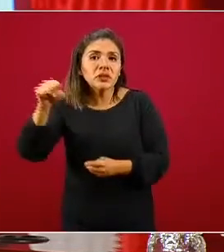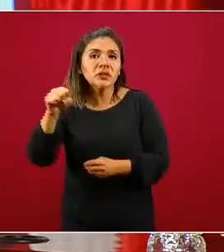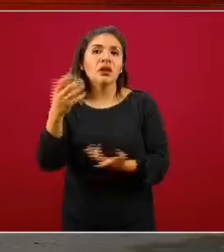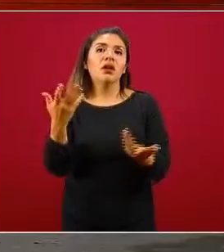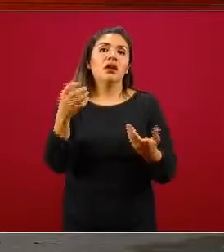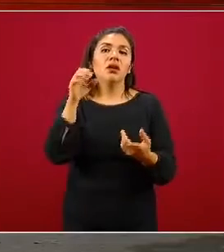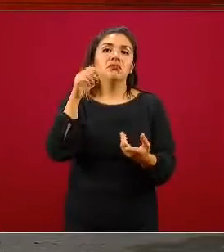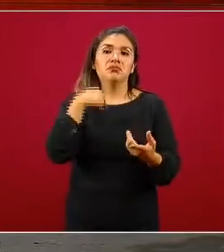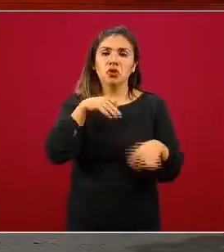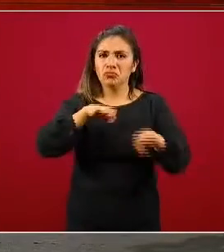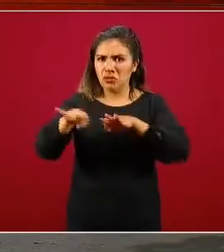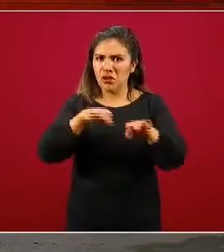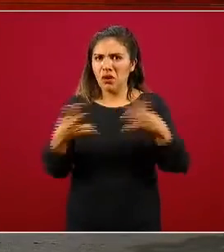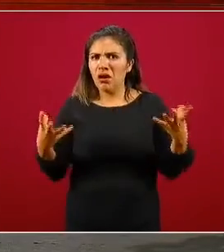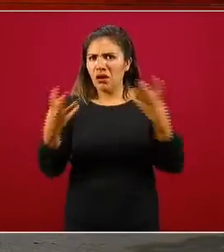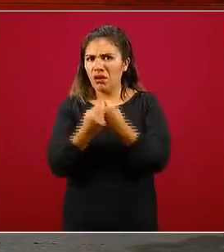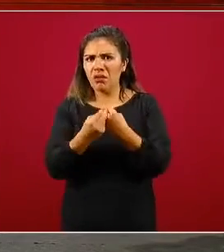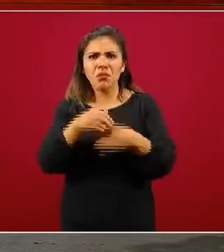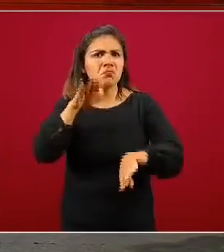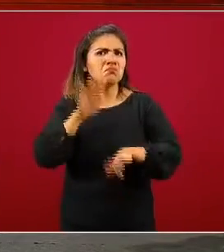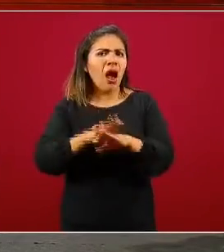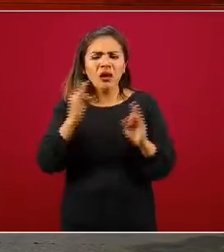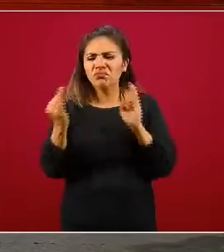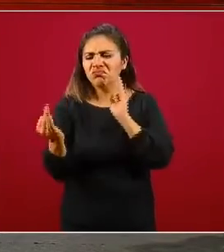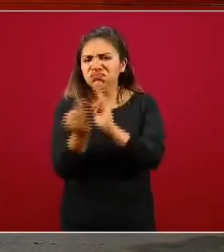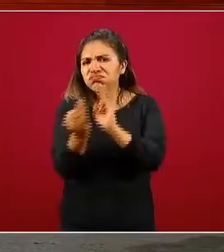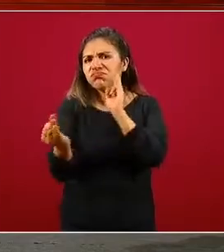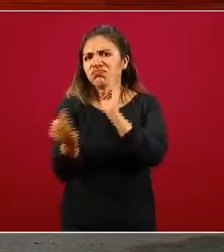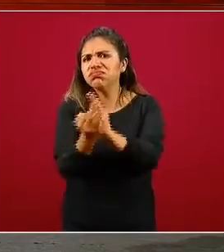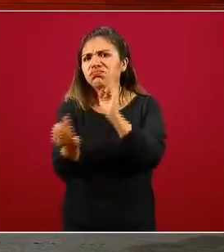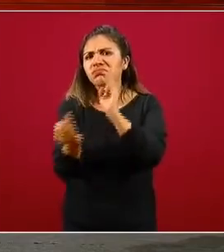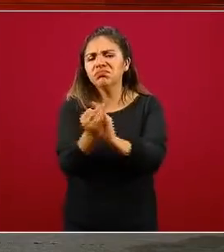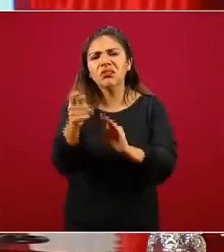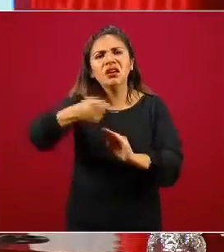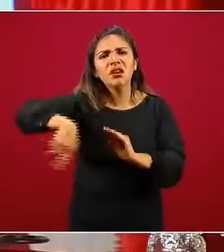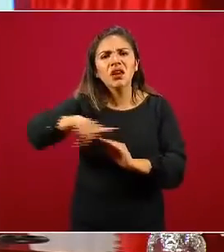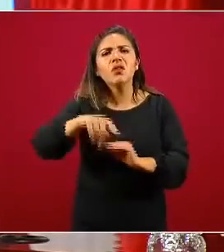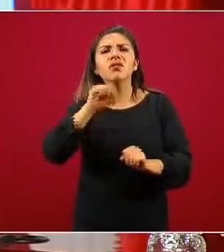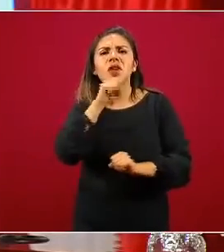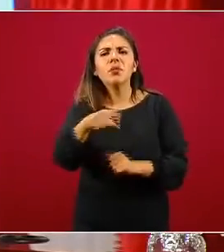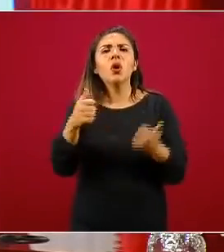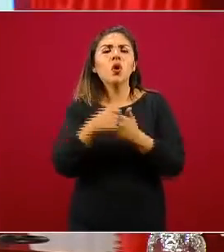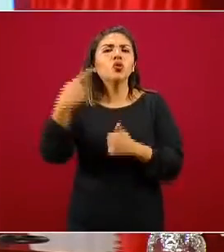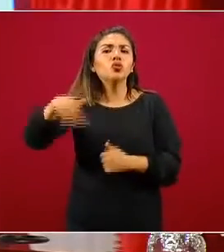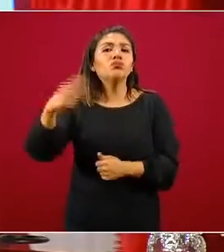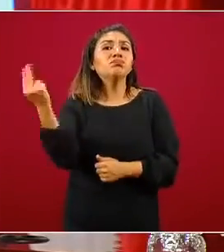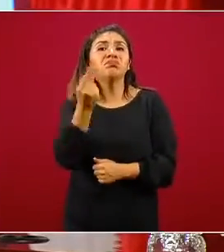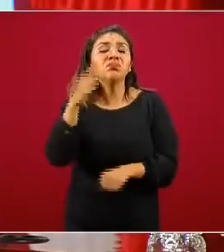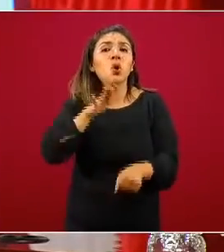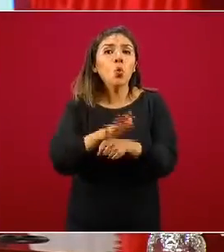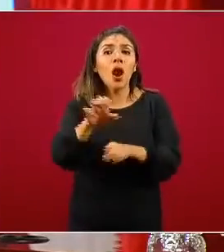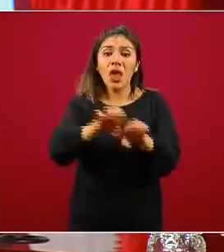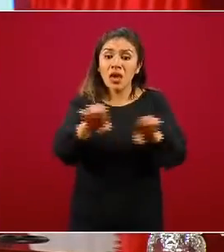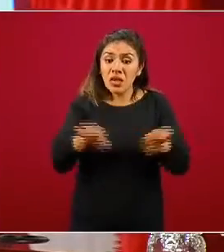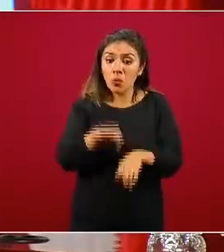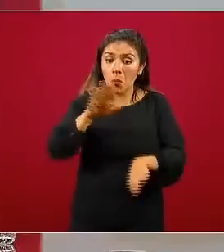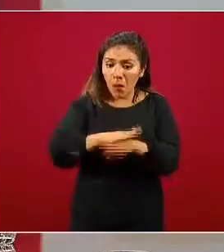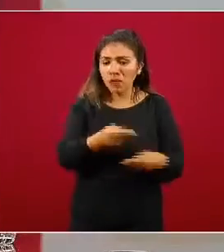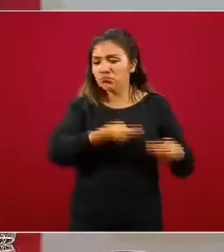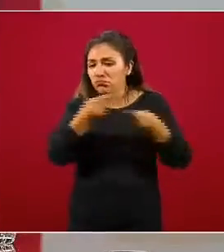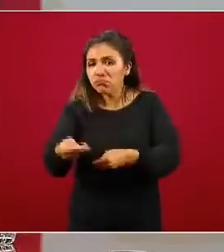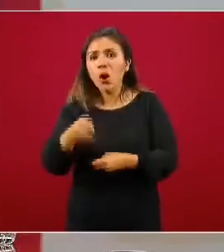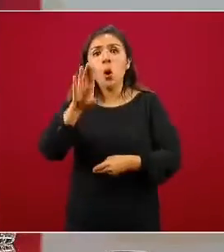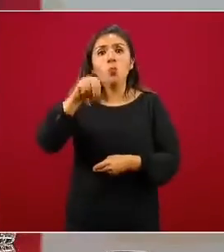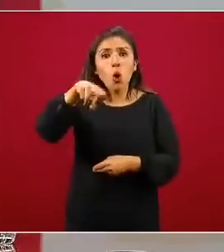Social, hemos trabajado de manera muy cercana en lo que han sido también sus demandas: equipo de protección personal,